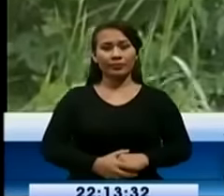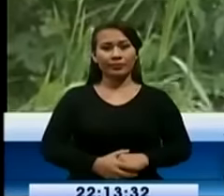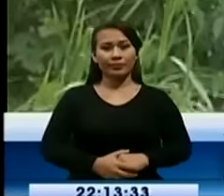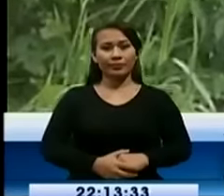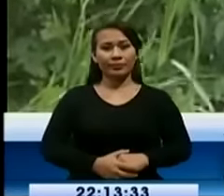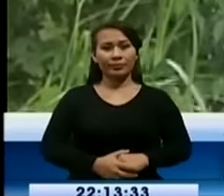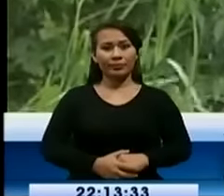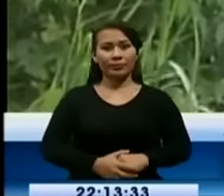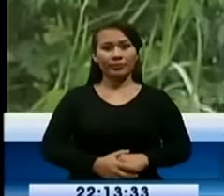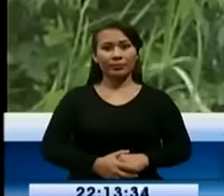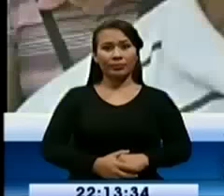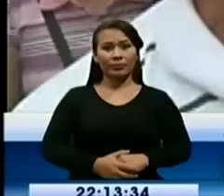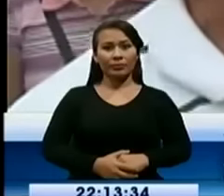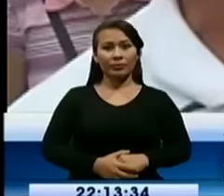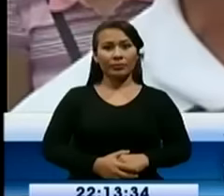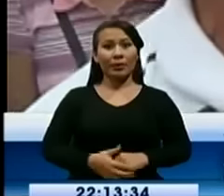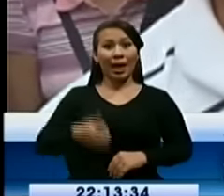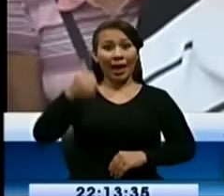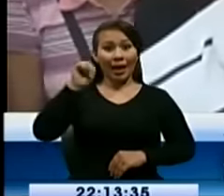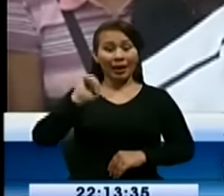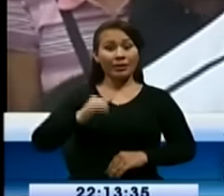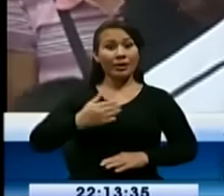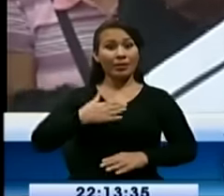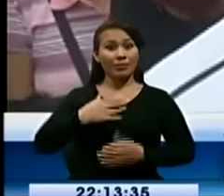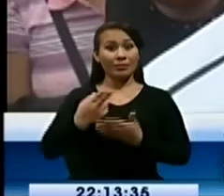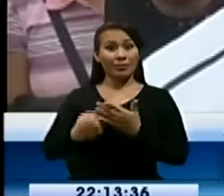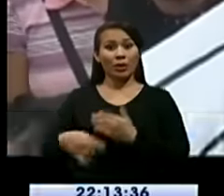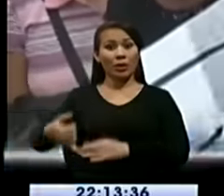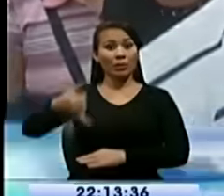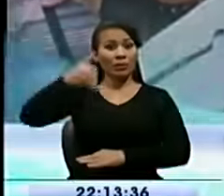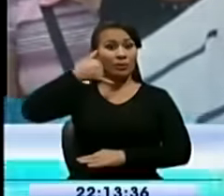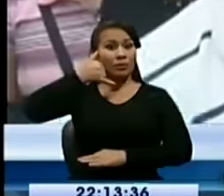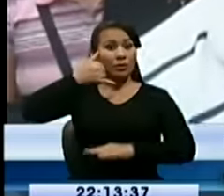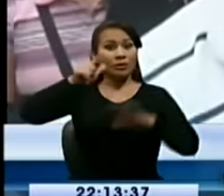Ayer me llamó, a las 7 de la mañana me llamó.